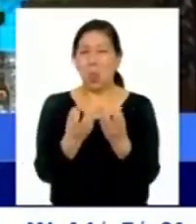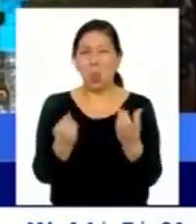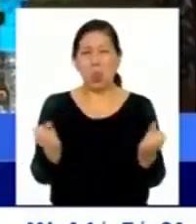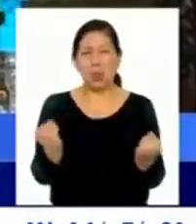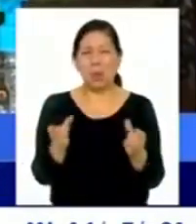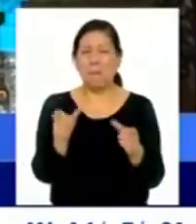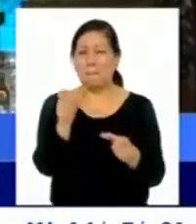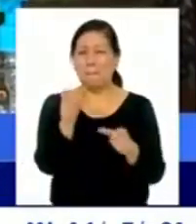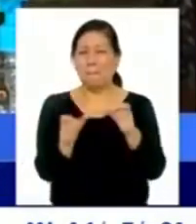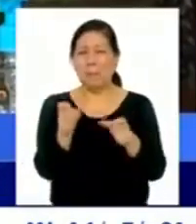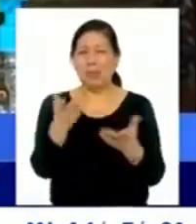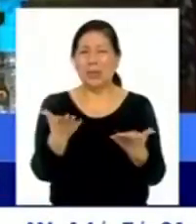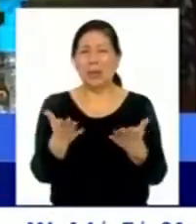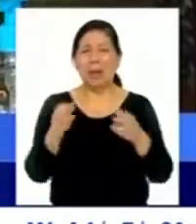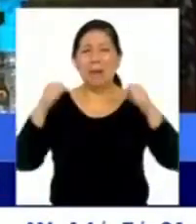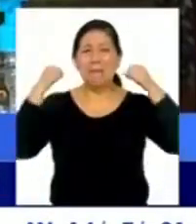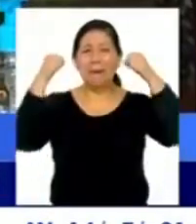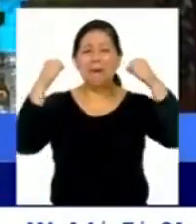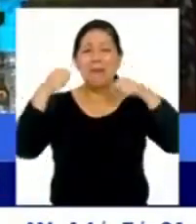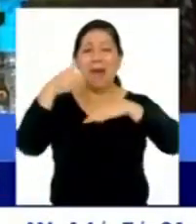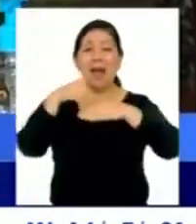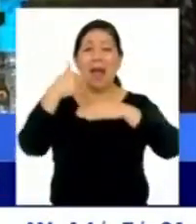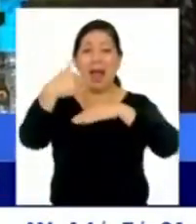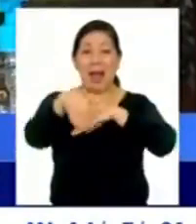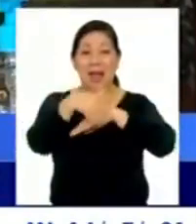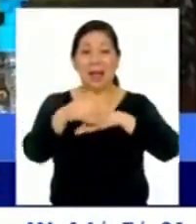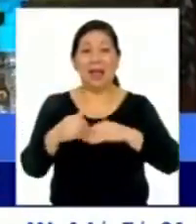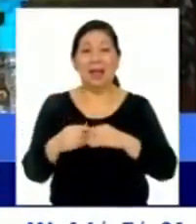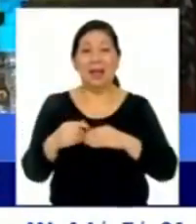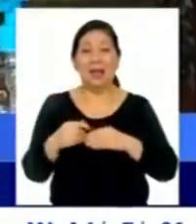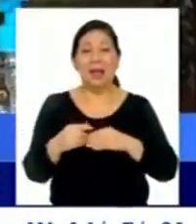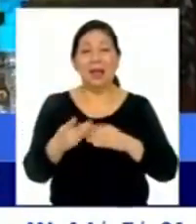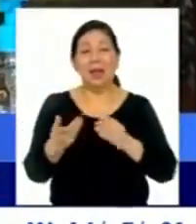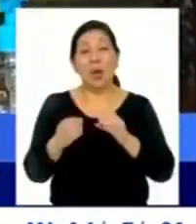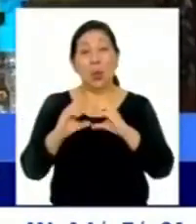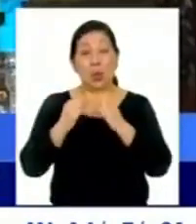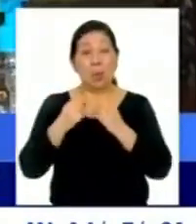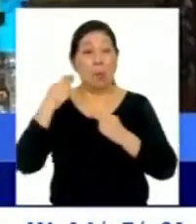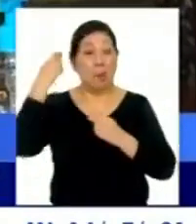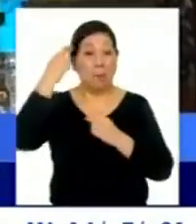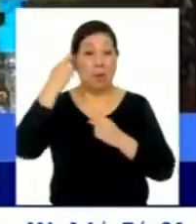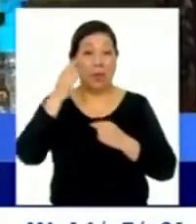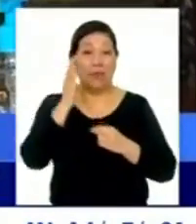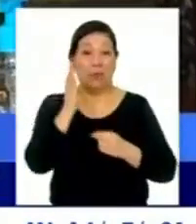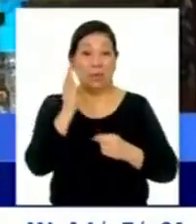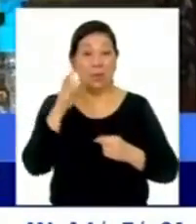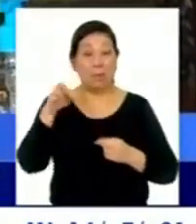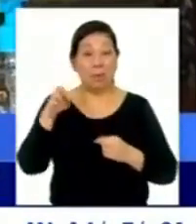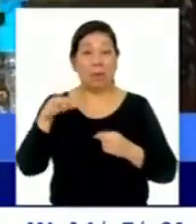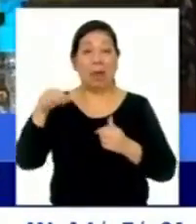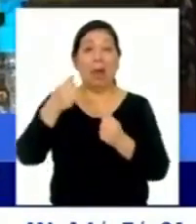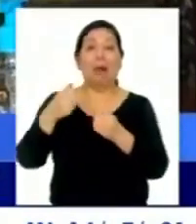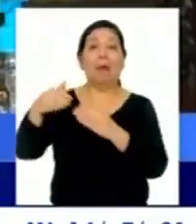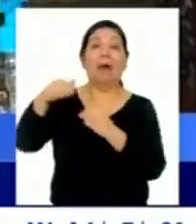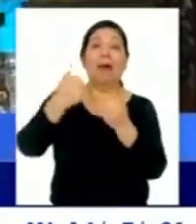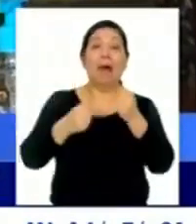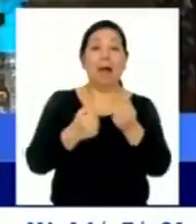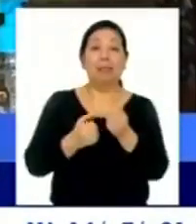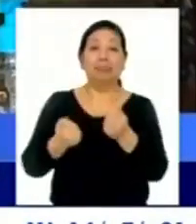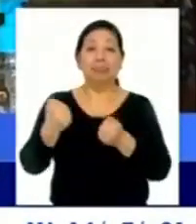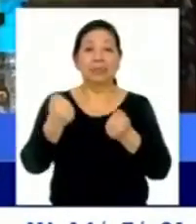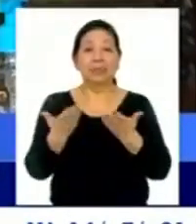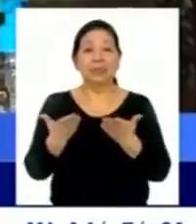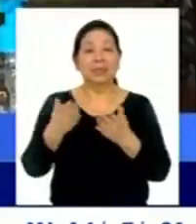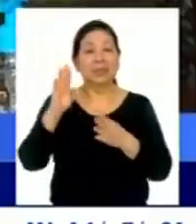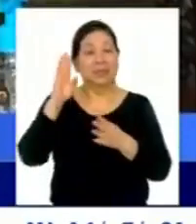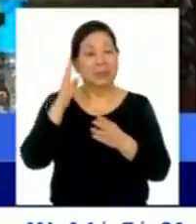Un contingente de manifestantes de Fuerza Popular, obviamente así lo eran, rodeó el carro que identificó como un